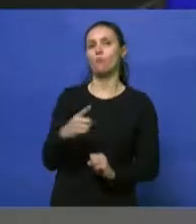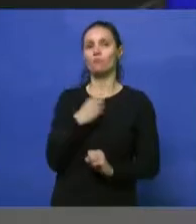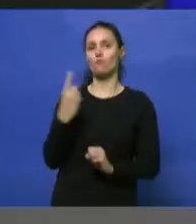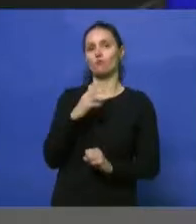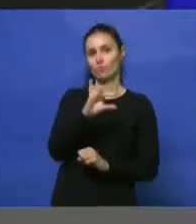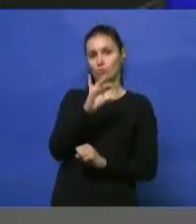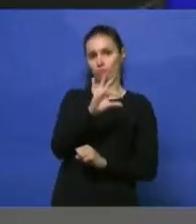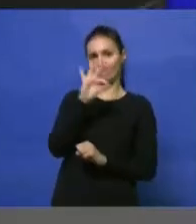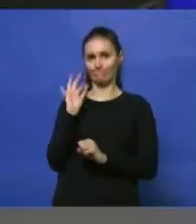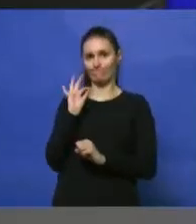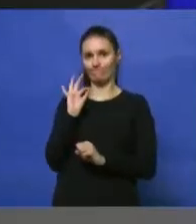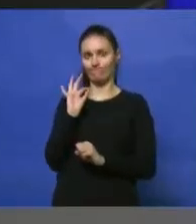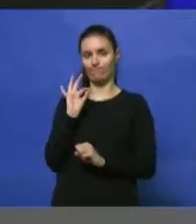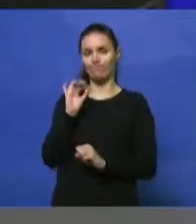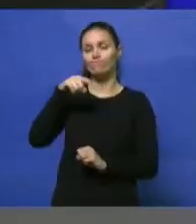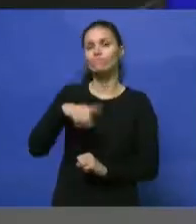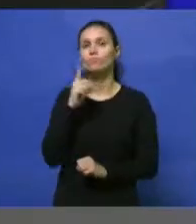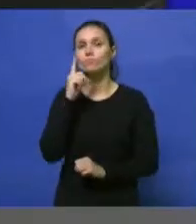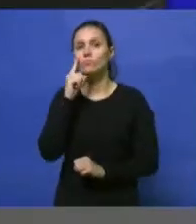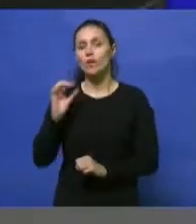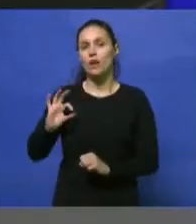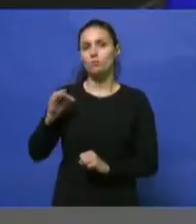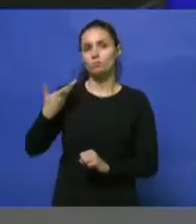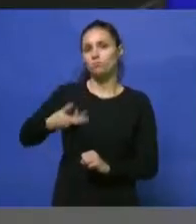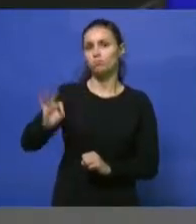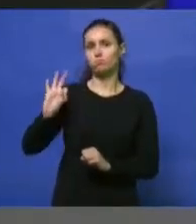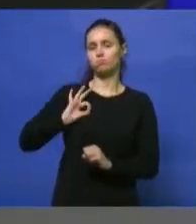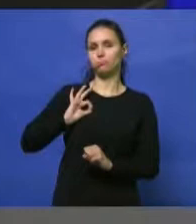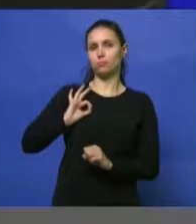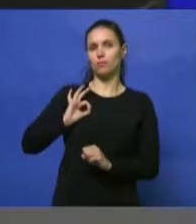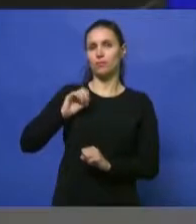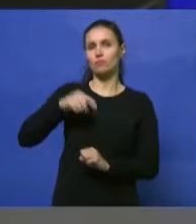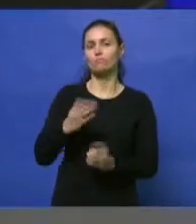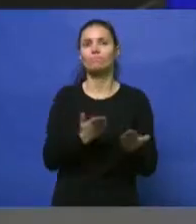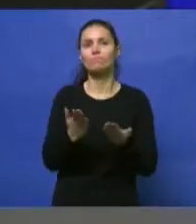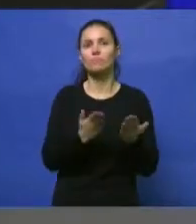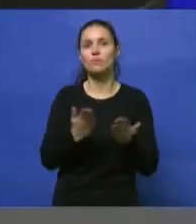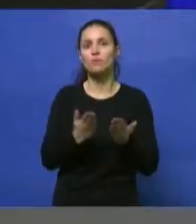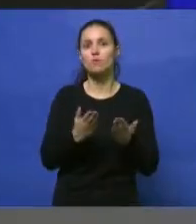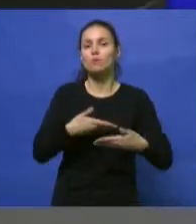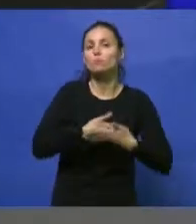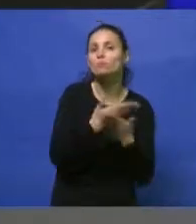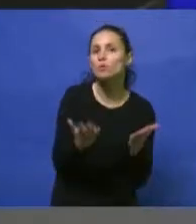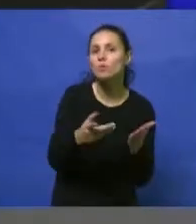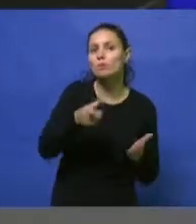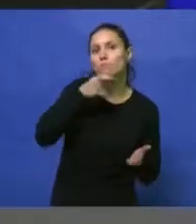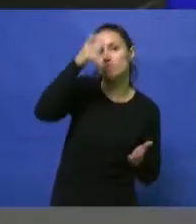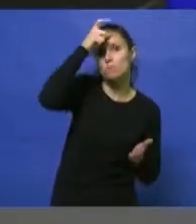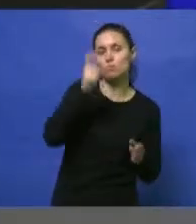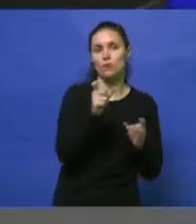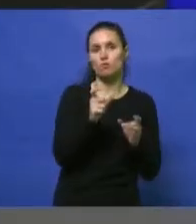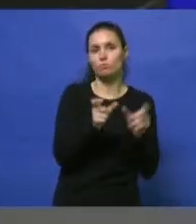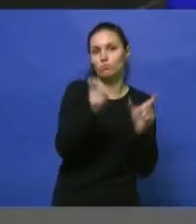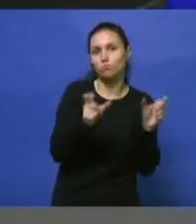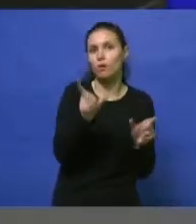la consideración en un día histórico en la Argentina, donde los servidores públicos por excelencia, que son los bomberos voluntarios de todo el país,